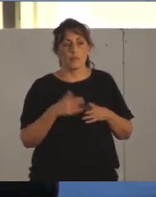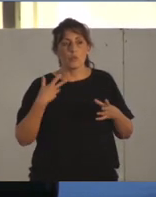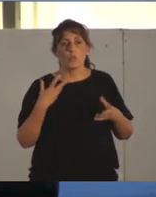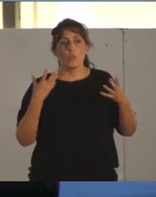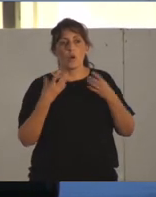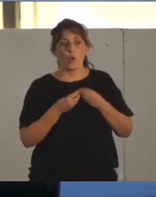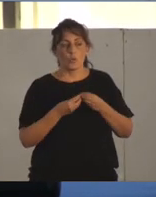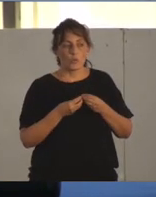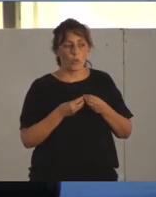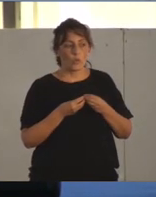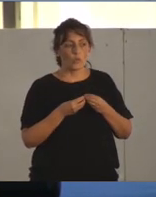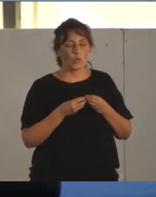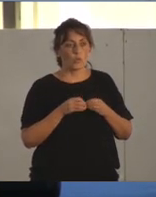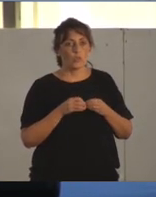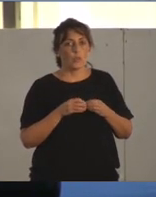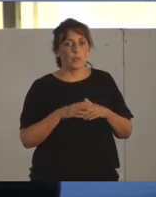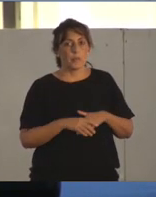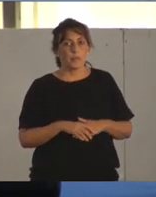usted, yo.